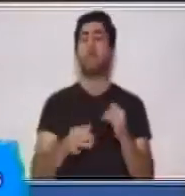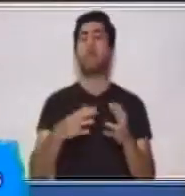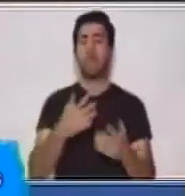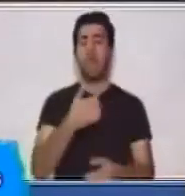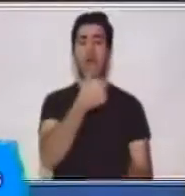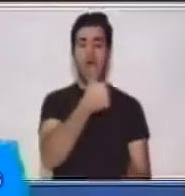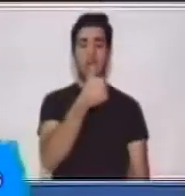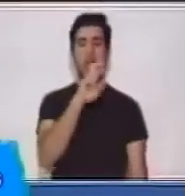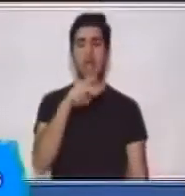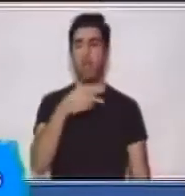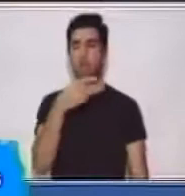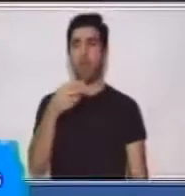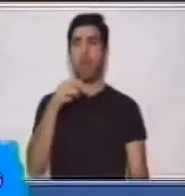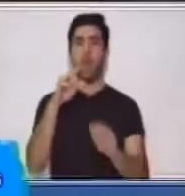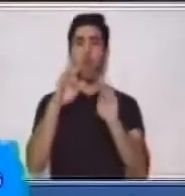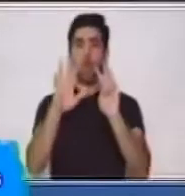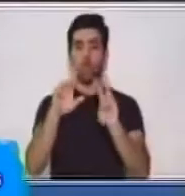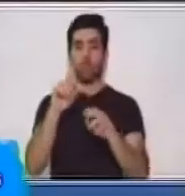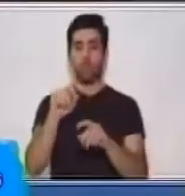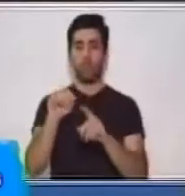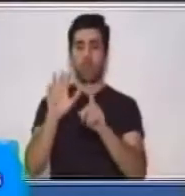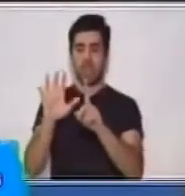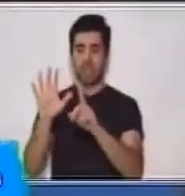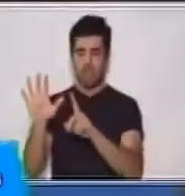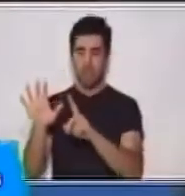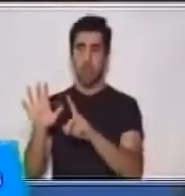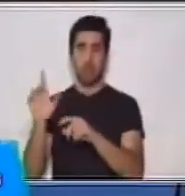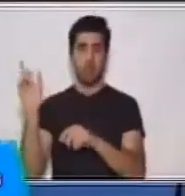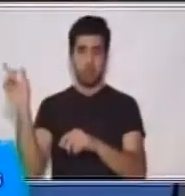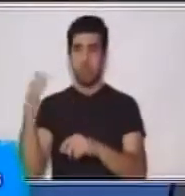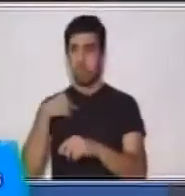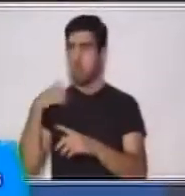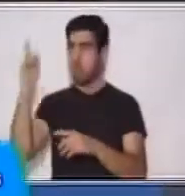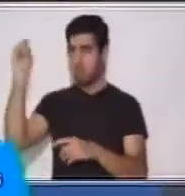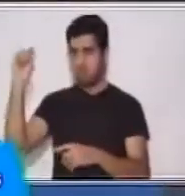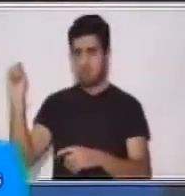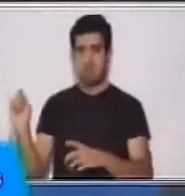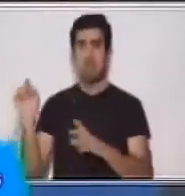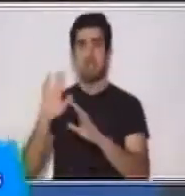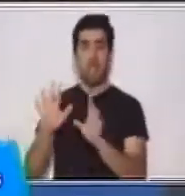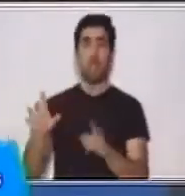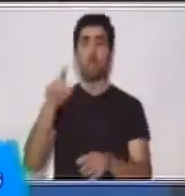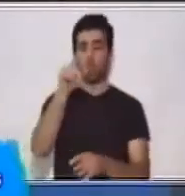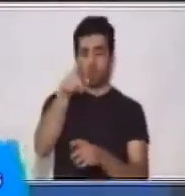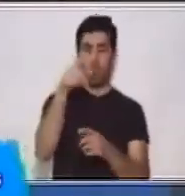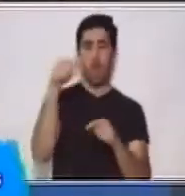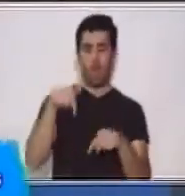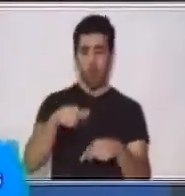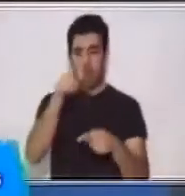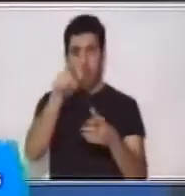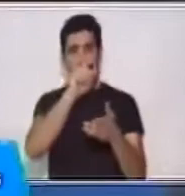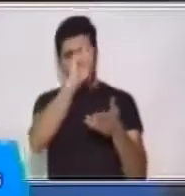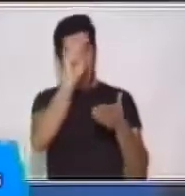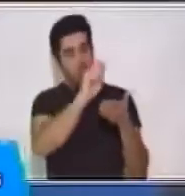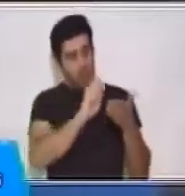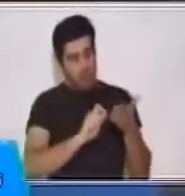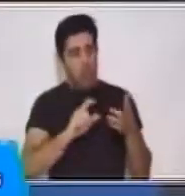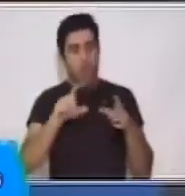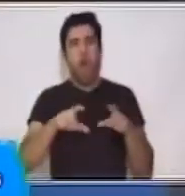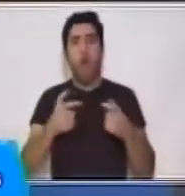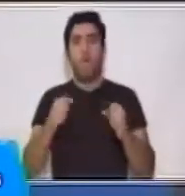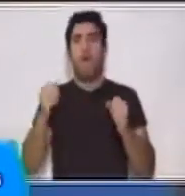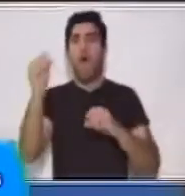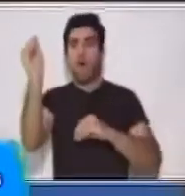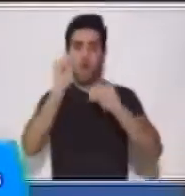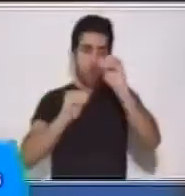8.66. Entonces vuelvo a repetir. Ya planteamos el problema, ya dimos la solución. Tenemos que ver de qué manera